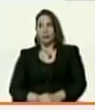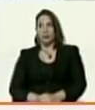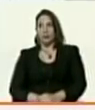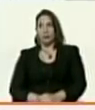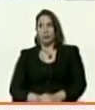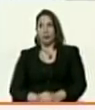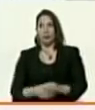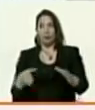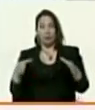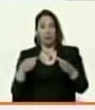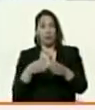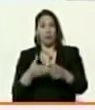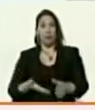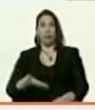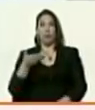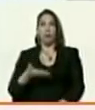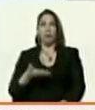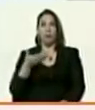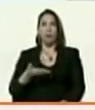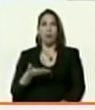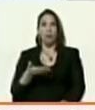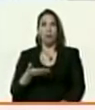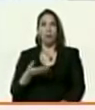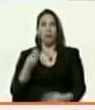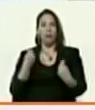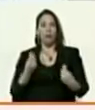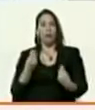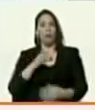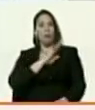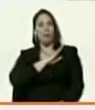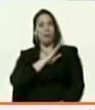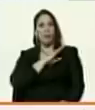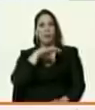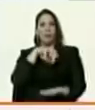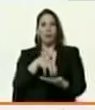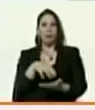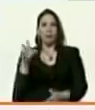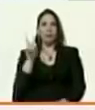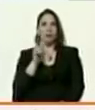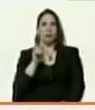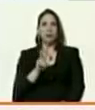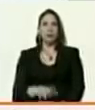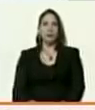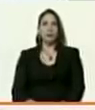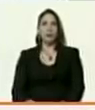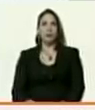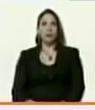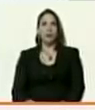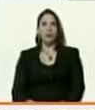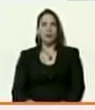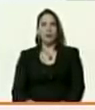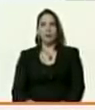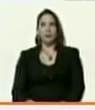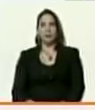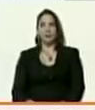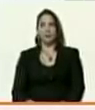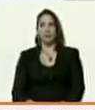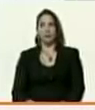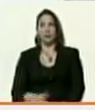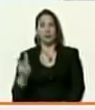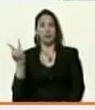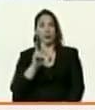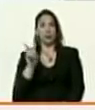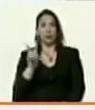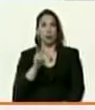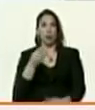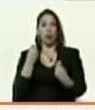factor importante, digamos, como Estado venezolano, la presencia de Venezuela como